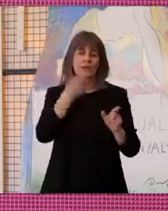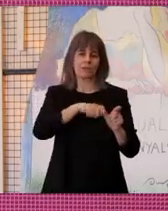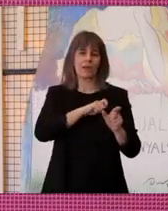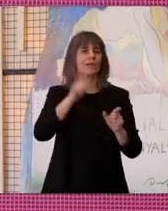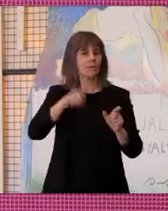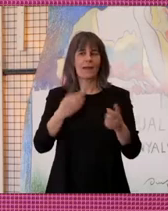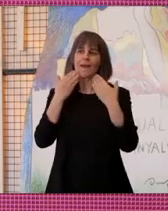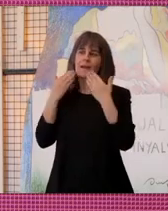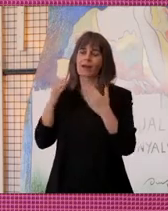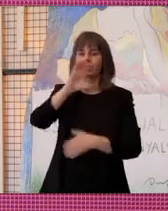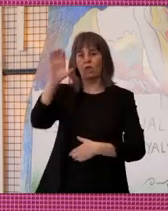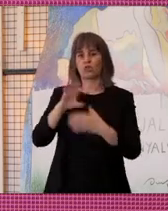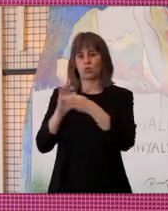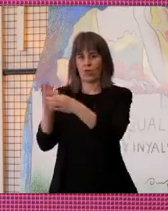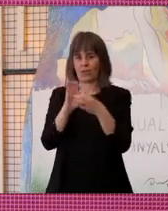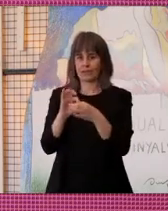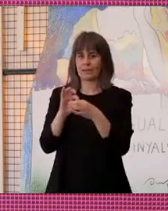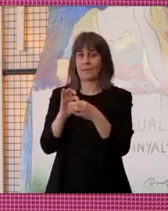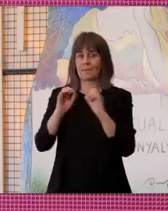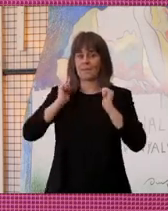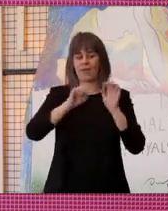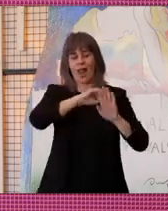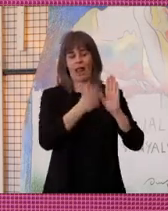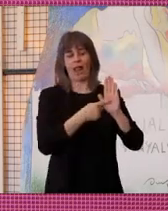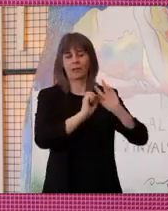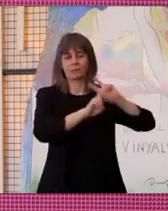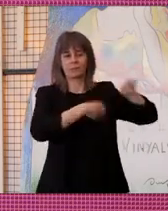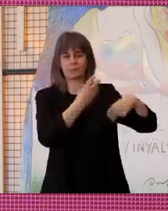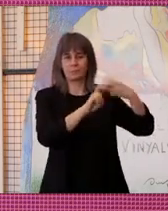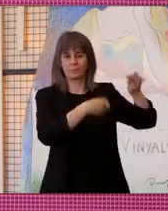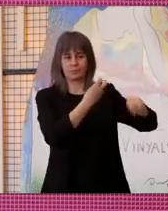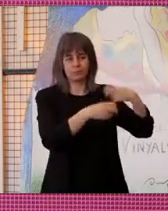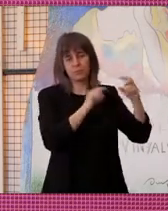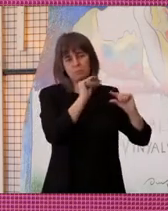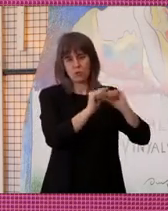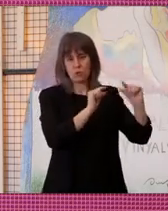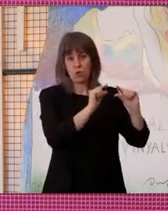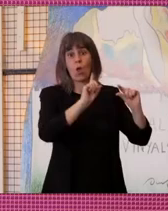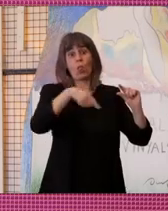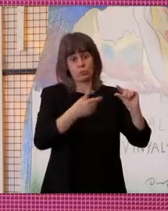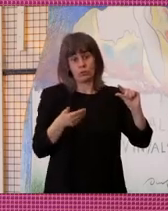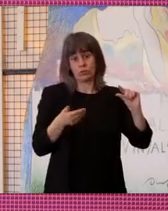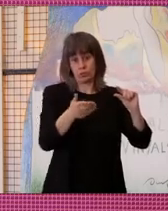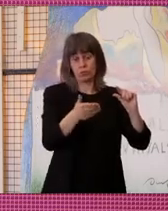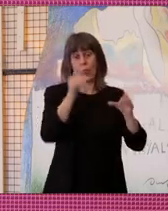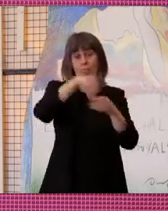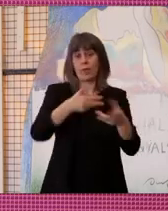primeras pequeñas reformas que luego felizmente en la democracia pues ha cambiado totalmente